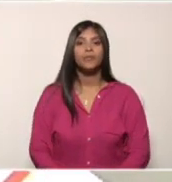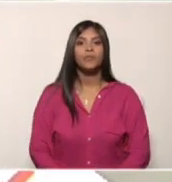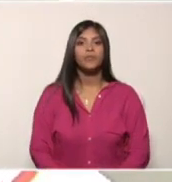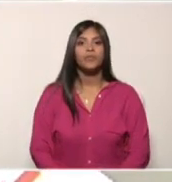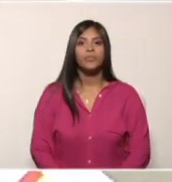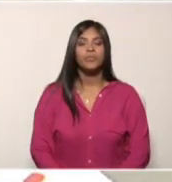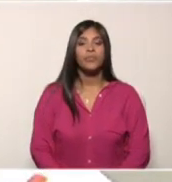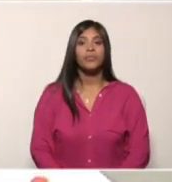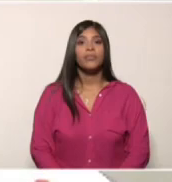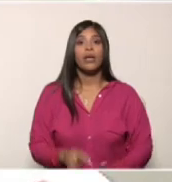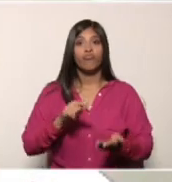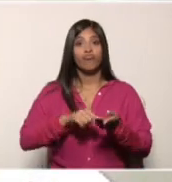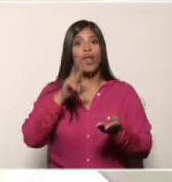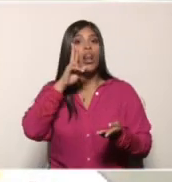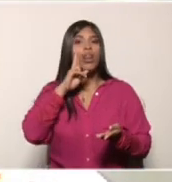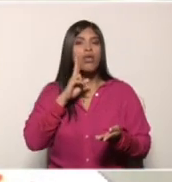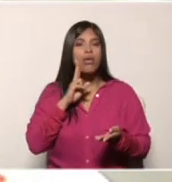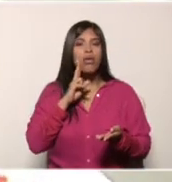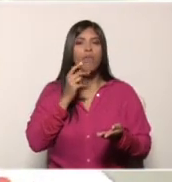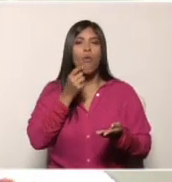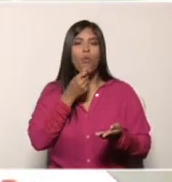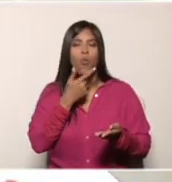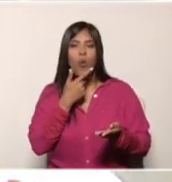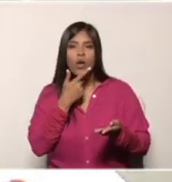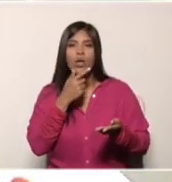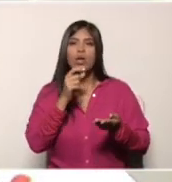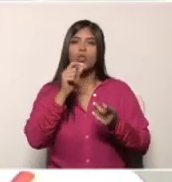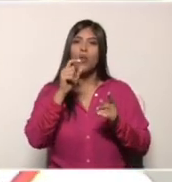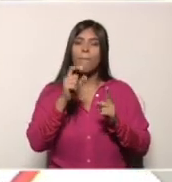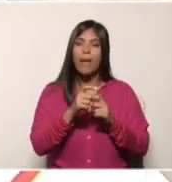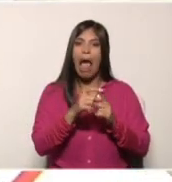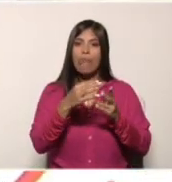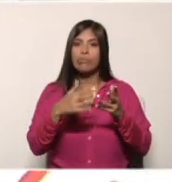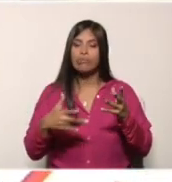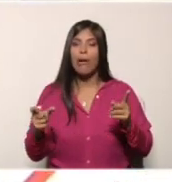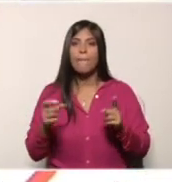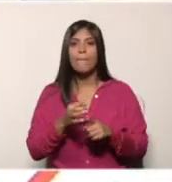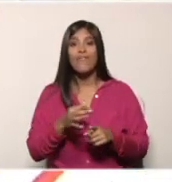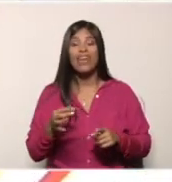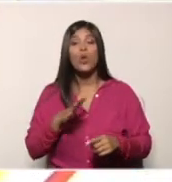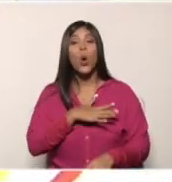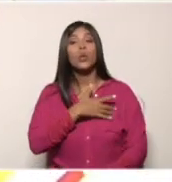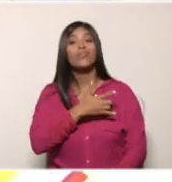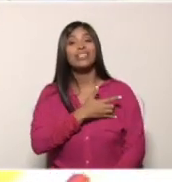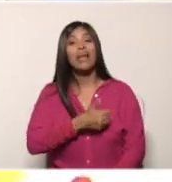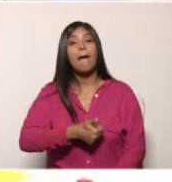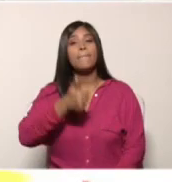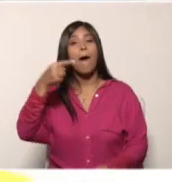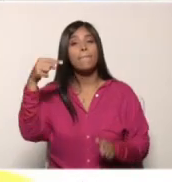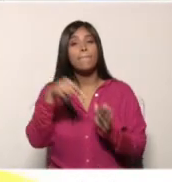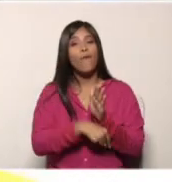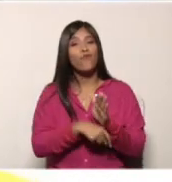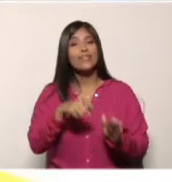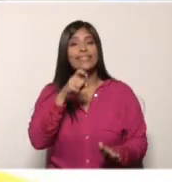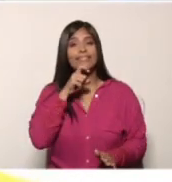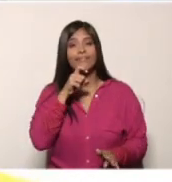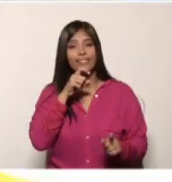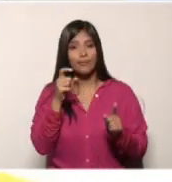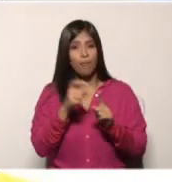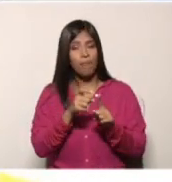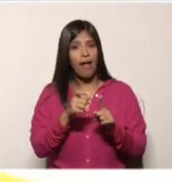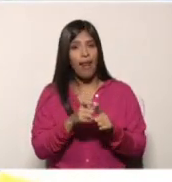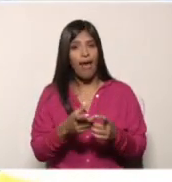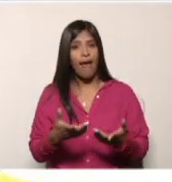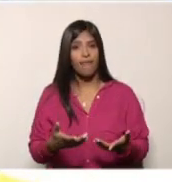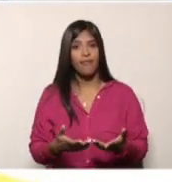que sean bien presentados. Tienen un poquito, en la universidad tienen un poquito más, digamos,